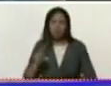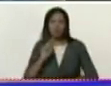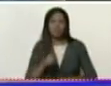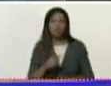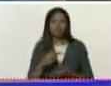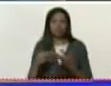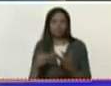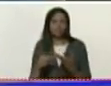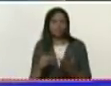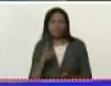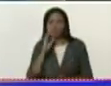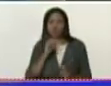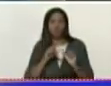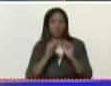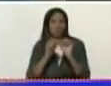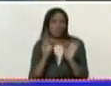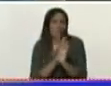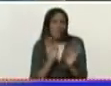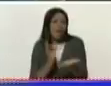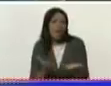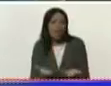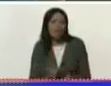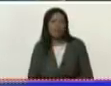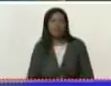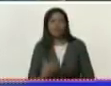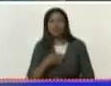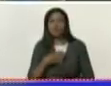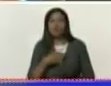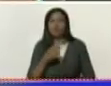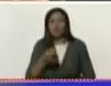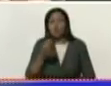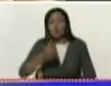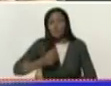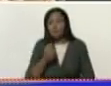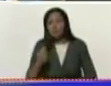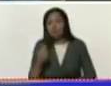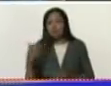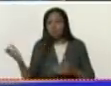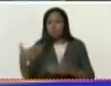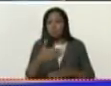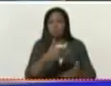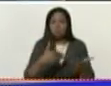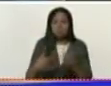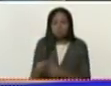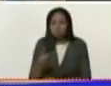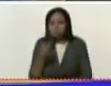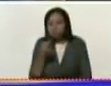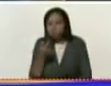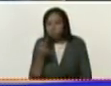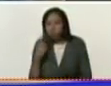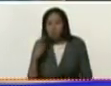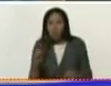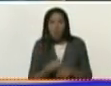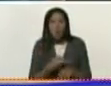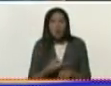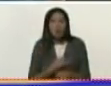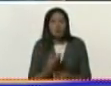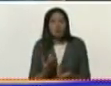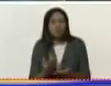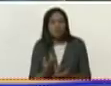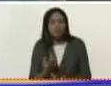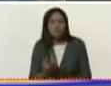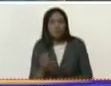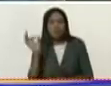que no avanzaron mucho en eso. Los pocos policías que captaron en una gobernación del oriente del